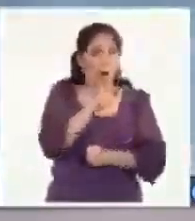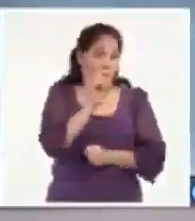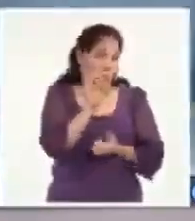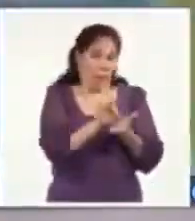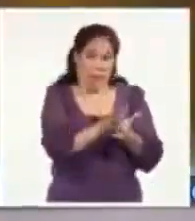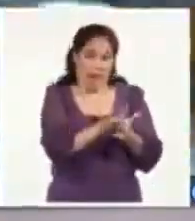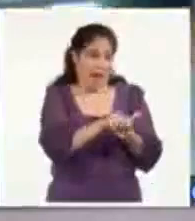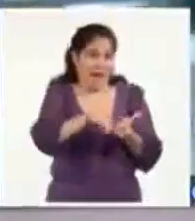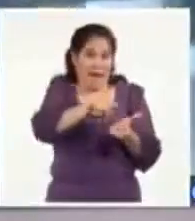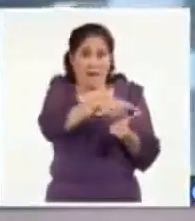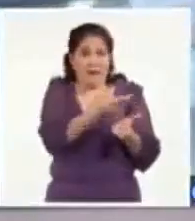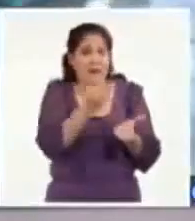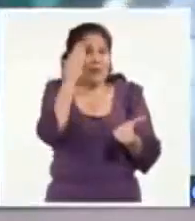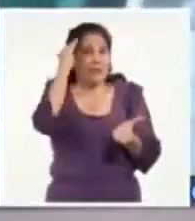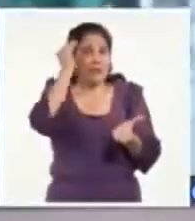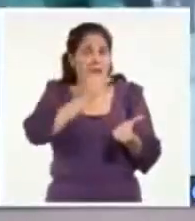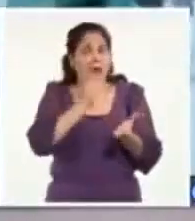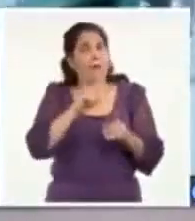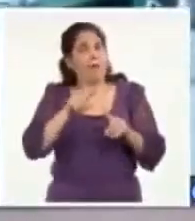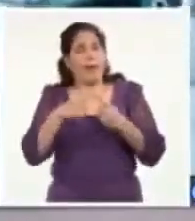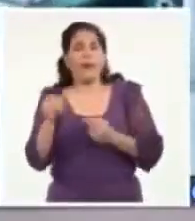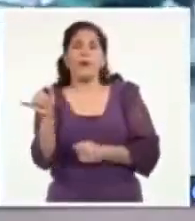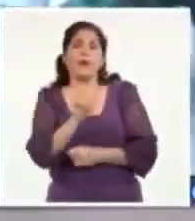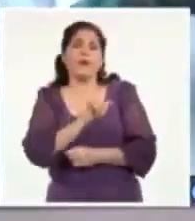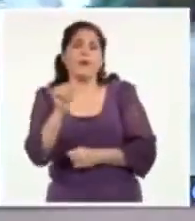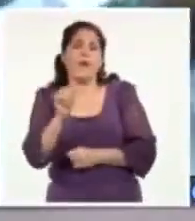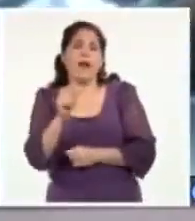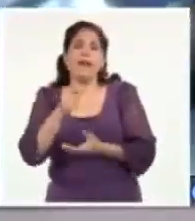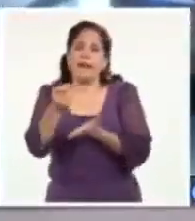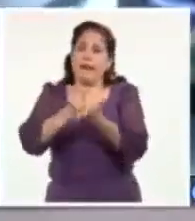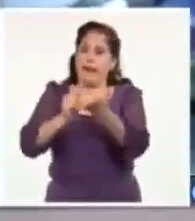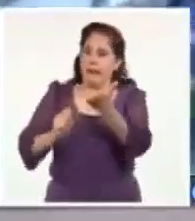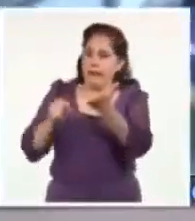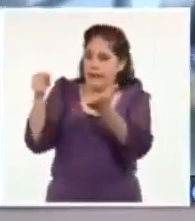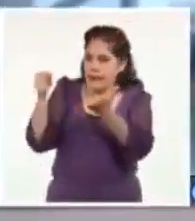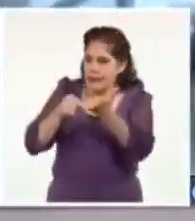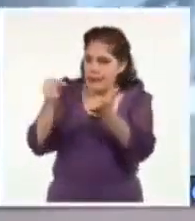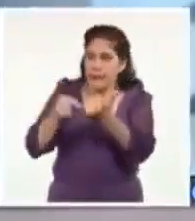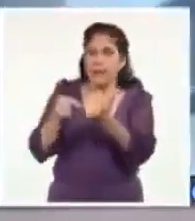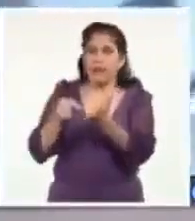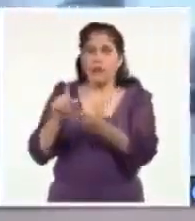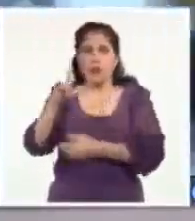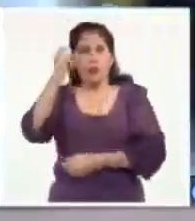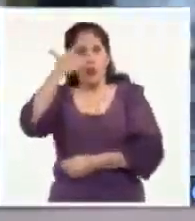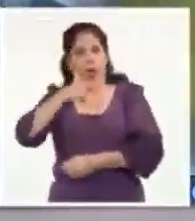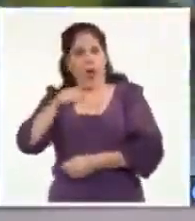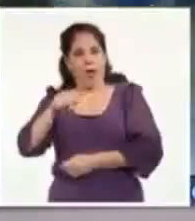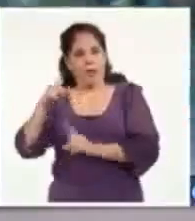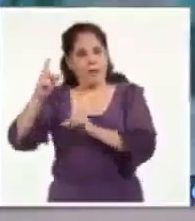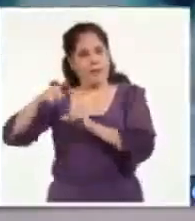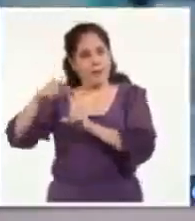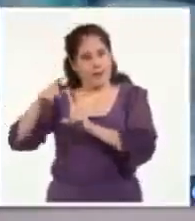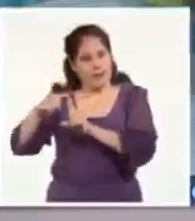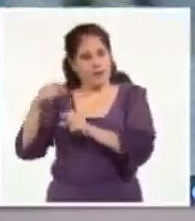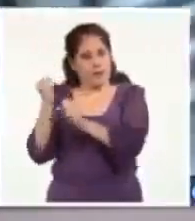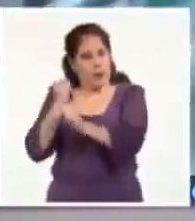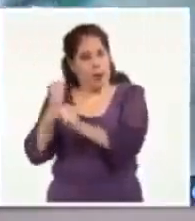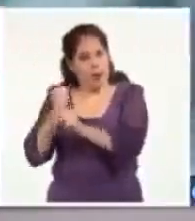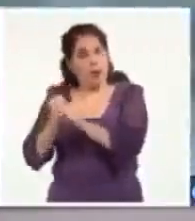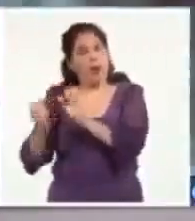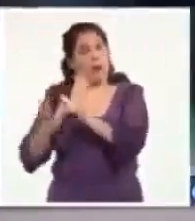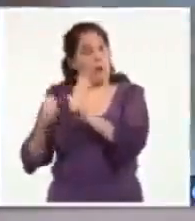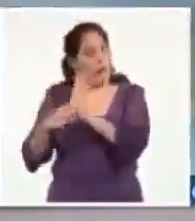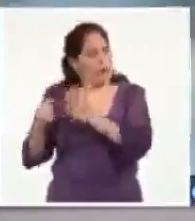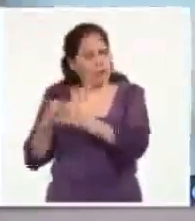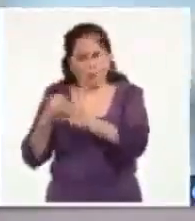parados y descabezados pero incluso así escrito que sacar al hombre de origen sindicalista y obrero que demostró